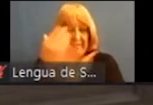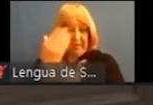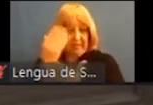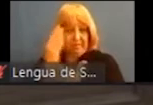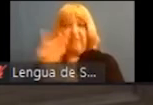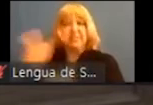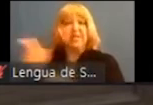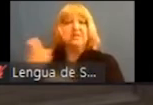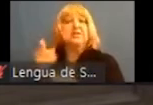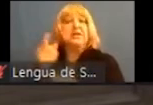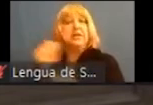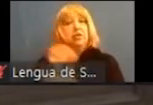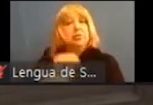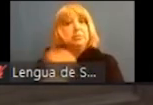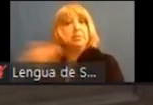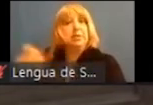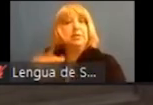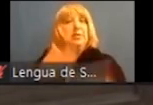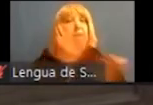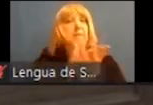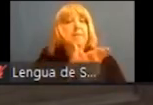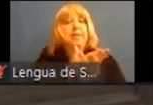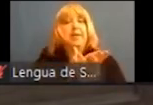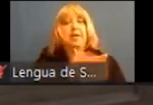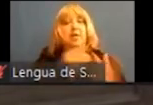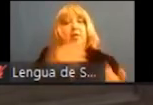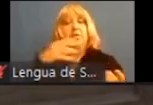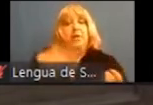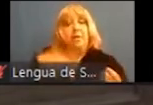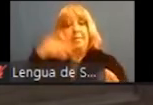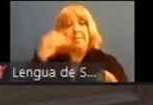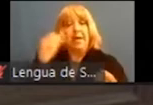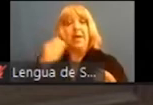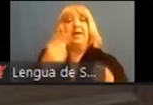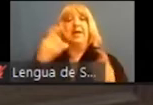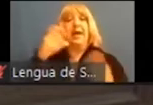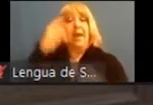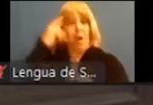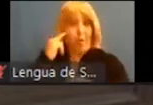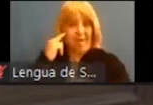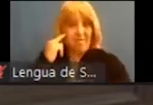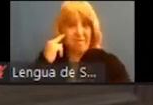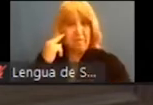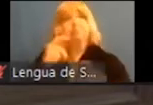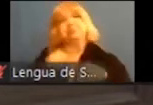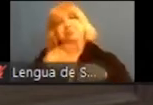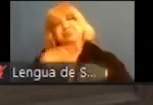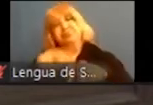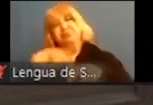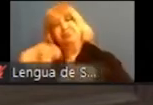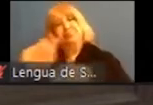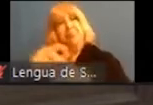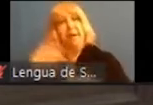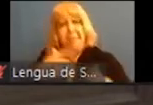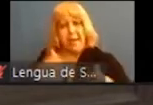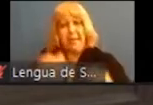por reclamar contra MEMA en Canal 9. Habían 800 mendocinos. Bueno, yo me dediqué a sacar